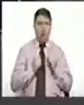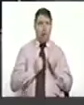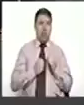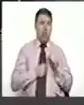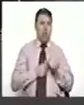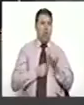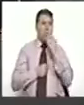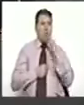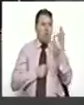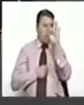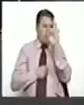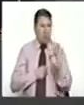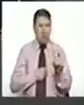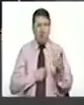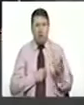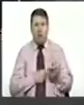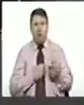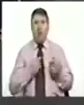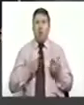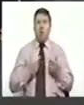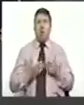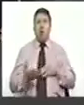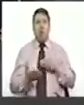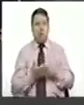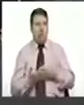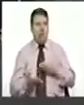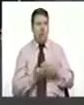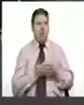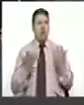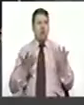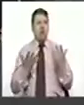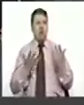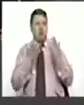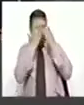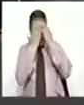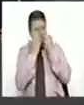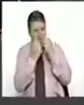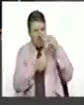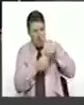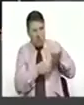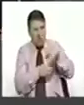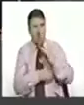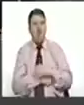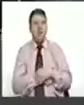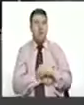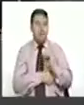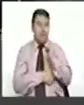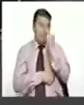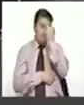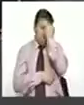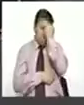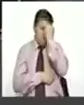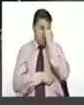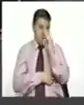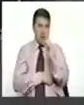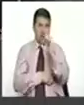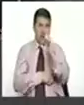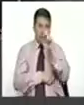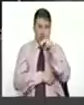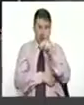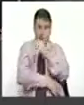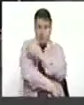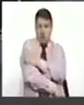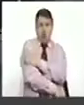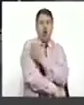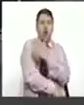un alto porcentaje está extorsionado. ¿Dónde están esos terroristas? El cuartel principal del ELN está